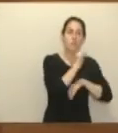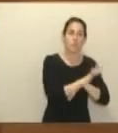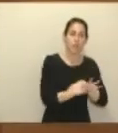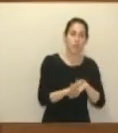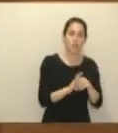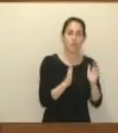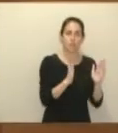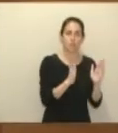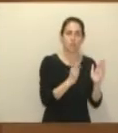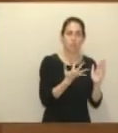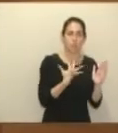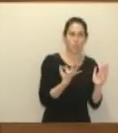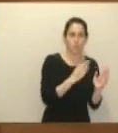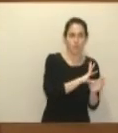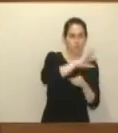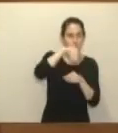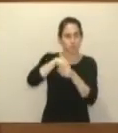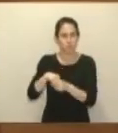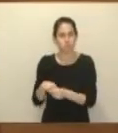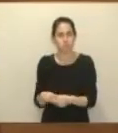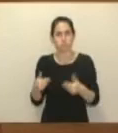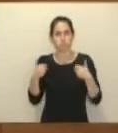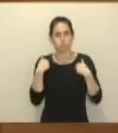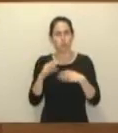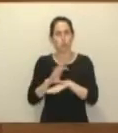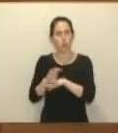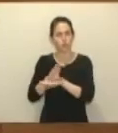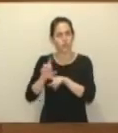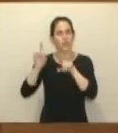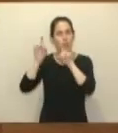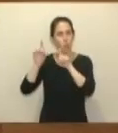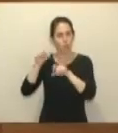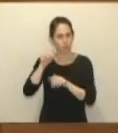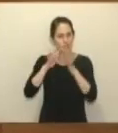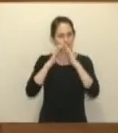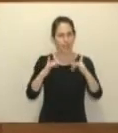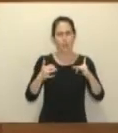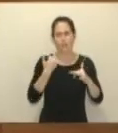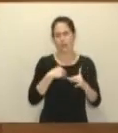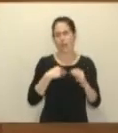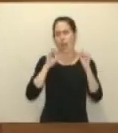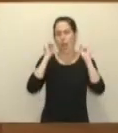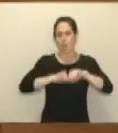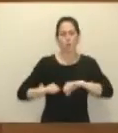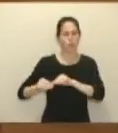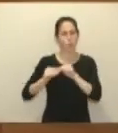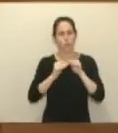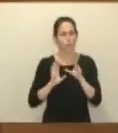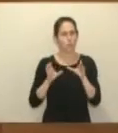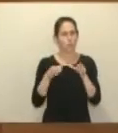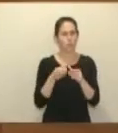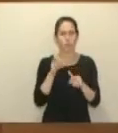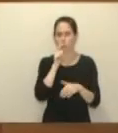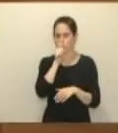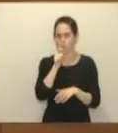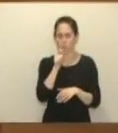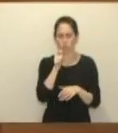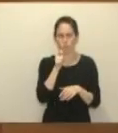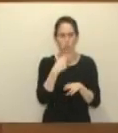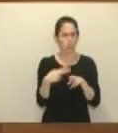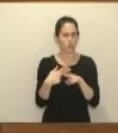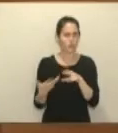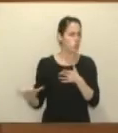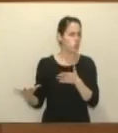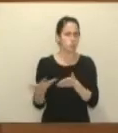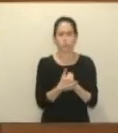Consejería de Educación. También se ha aprobado en esta Cámara, por unanimidad de todos los grupos, la integración de todas